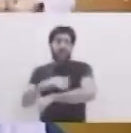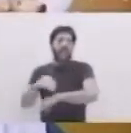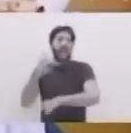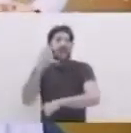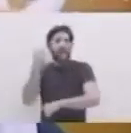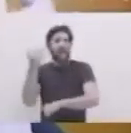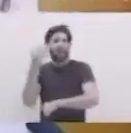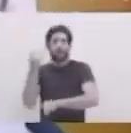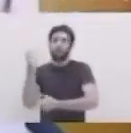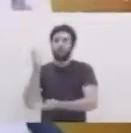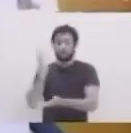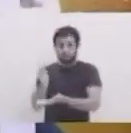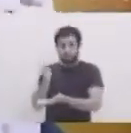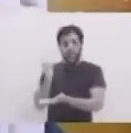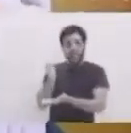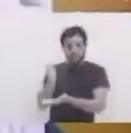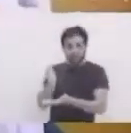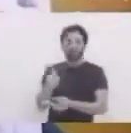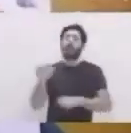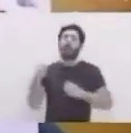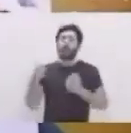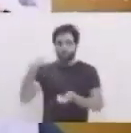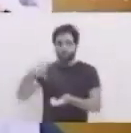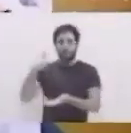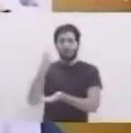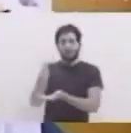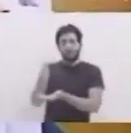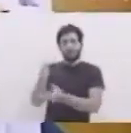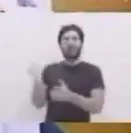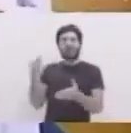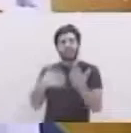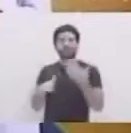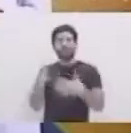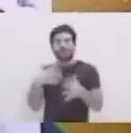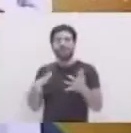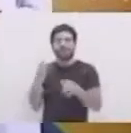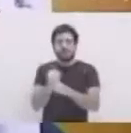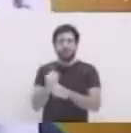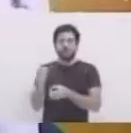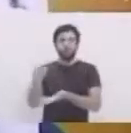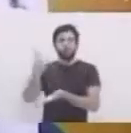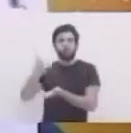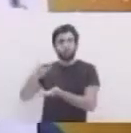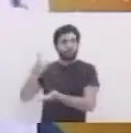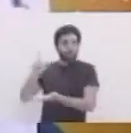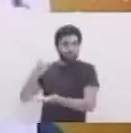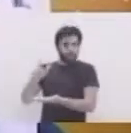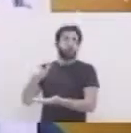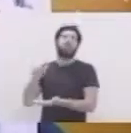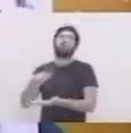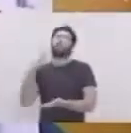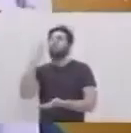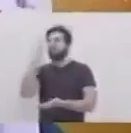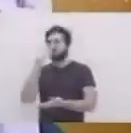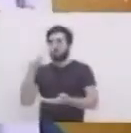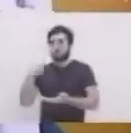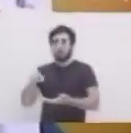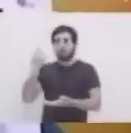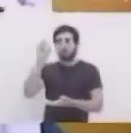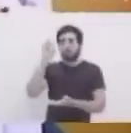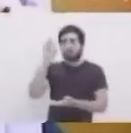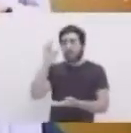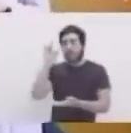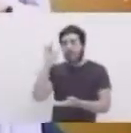los perritos, ¿verdad? Pues esta perrita era dulce, de color